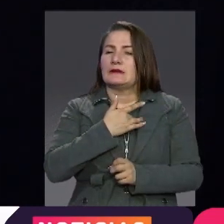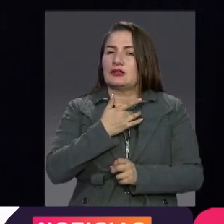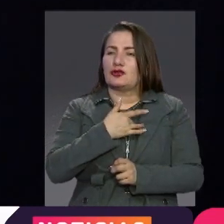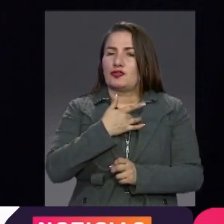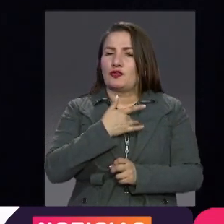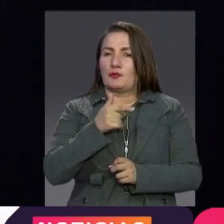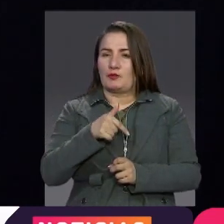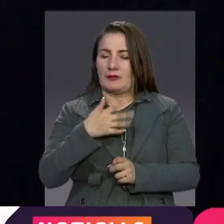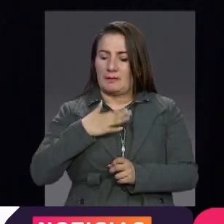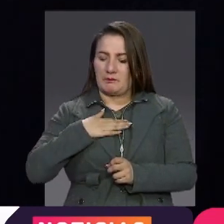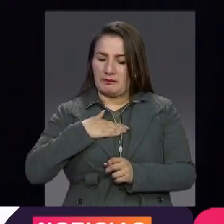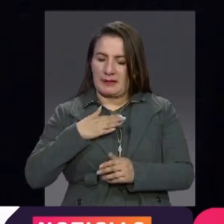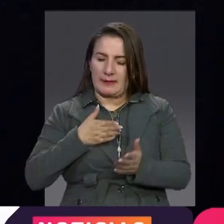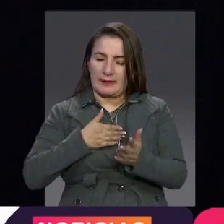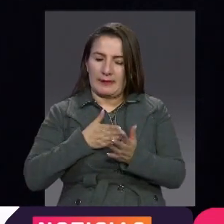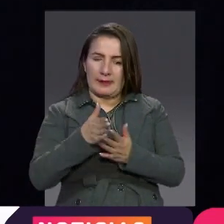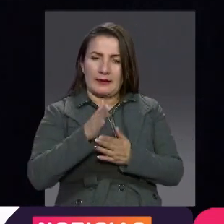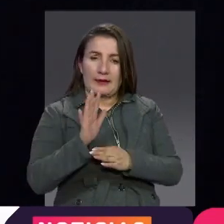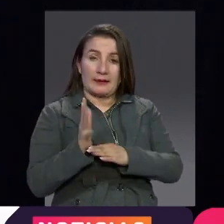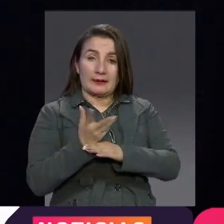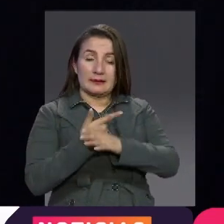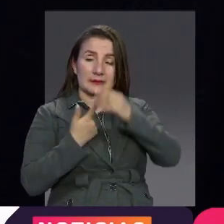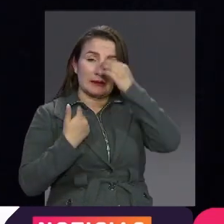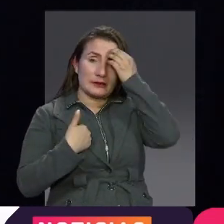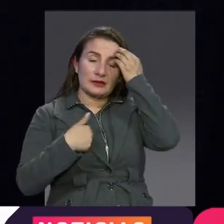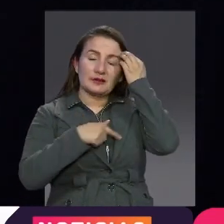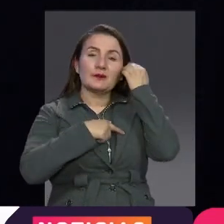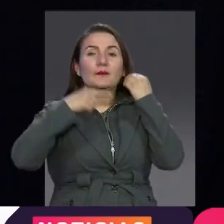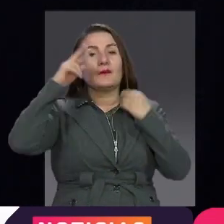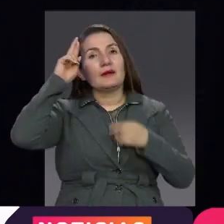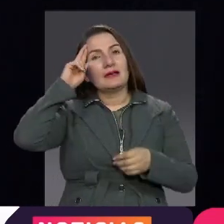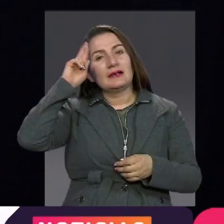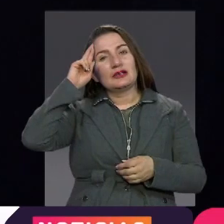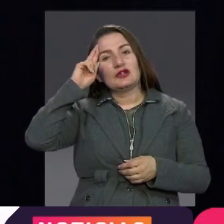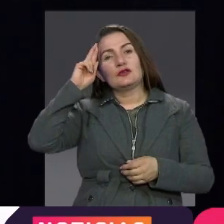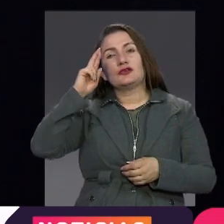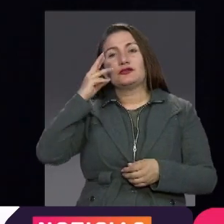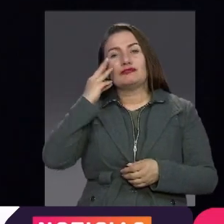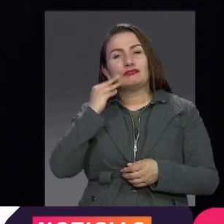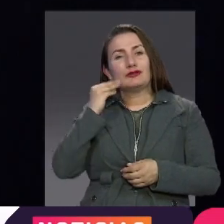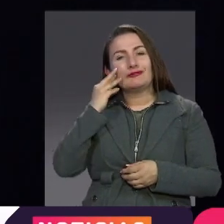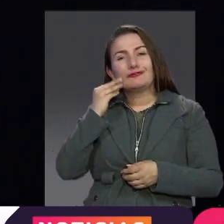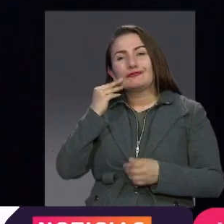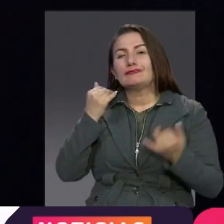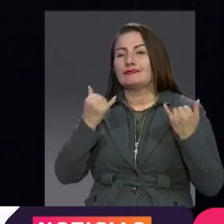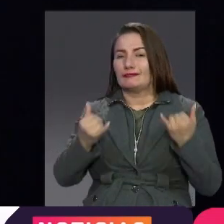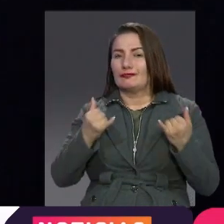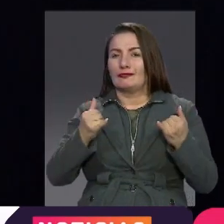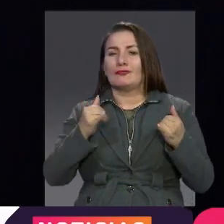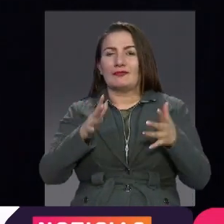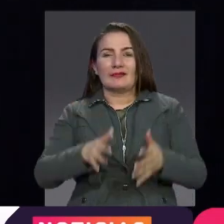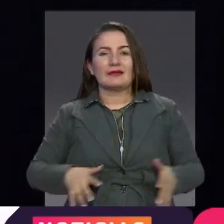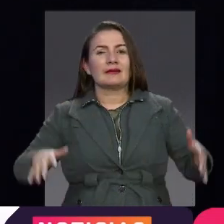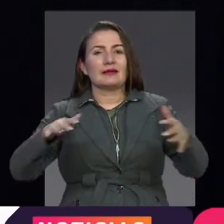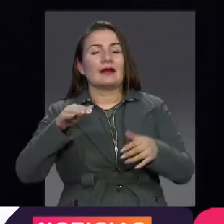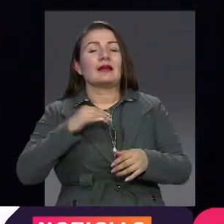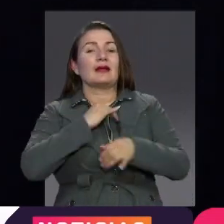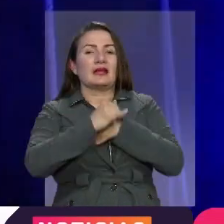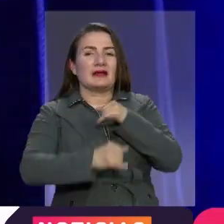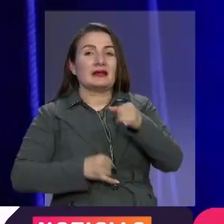este nivel de mi carrera artística por decirlo así creo que es lo más maduro que he hecho hasta ahora a nivel ya sea